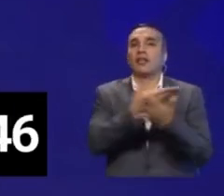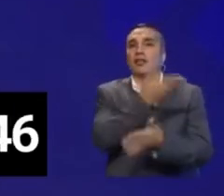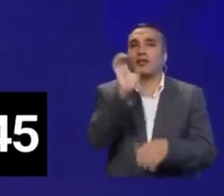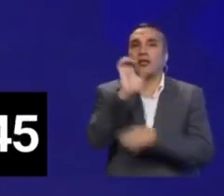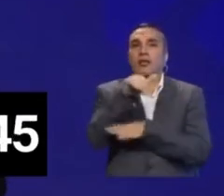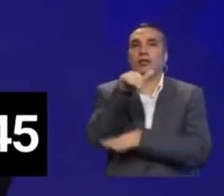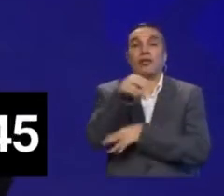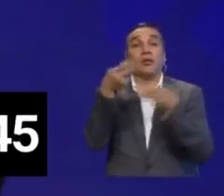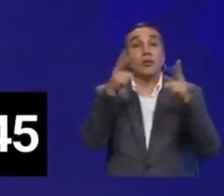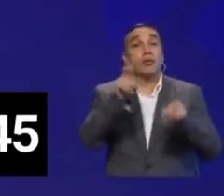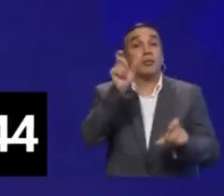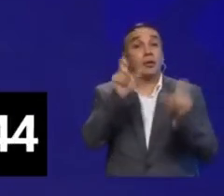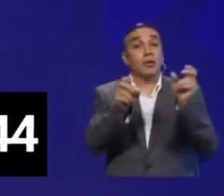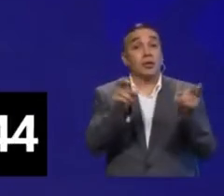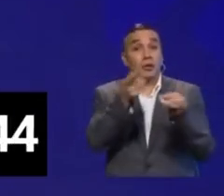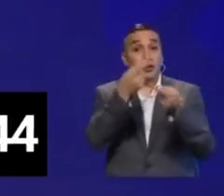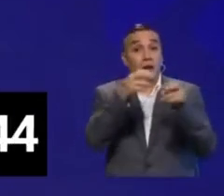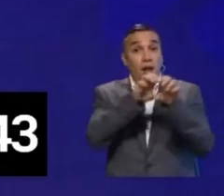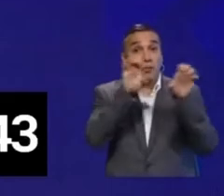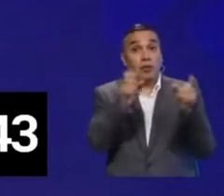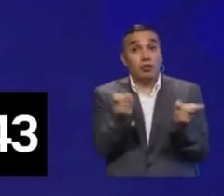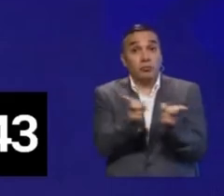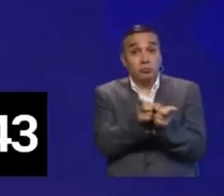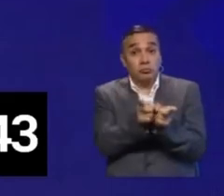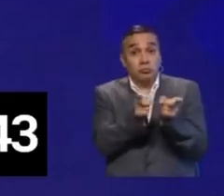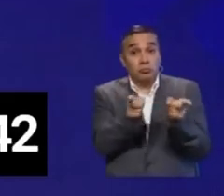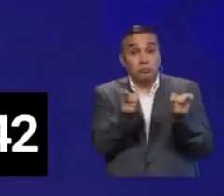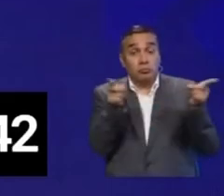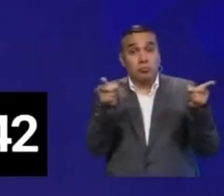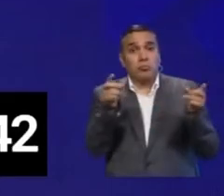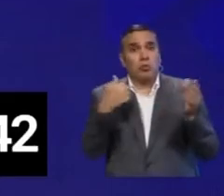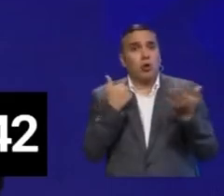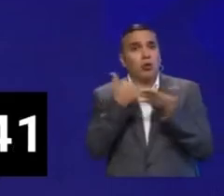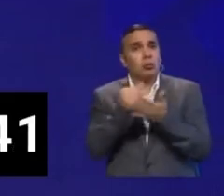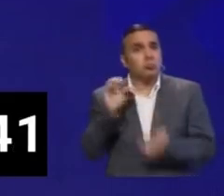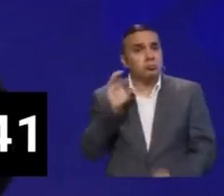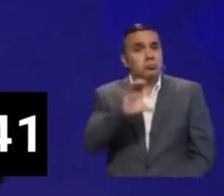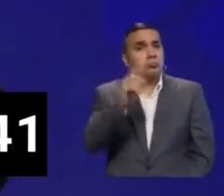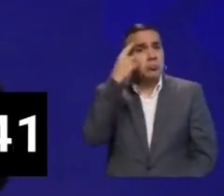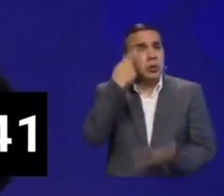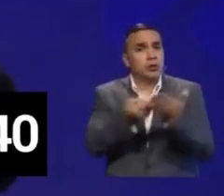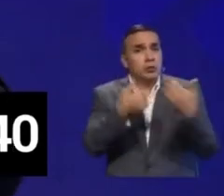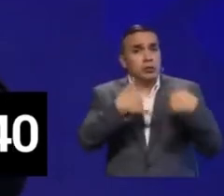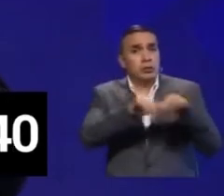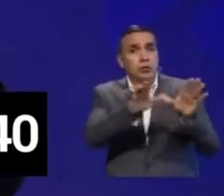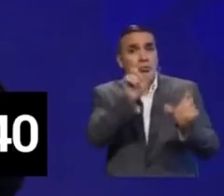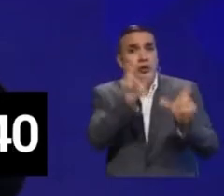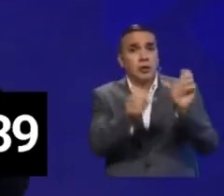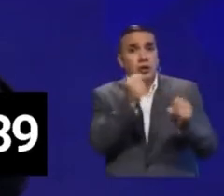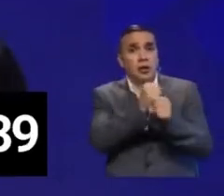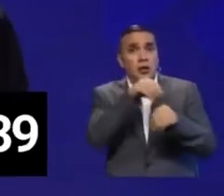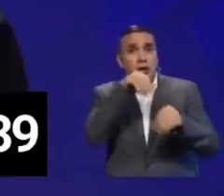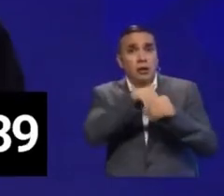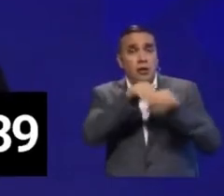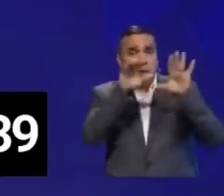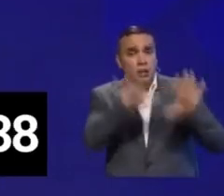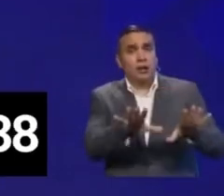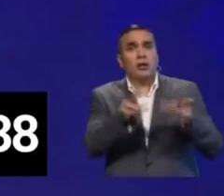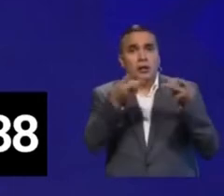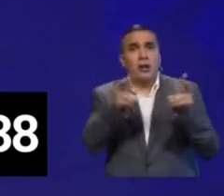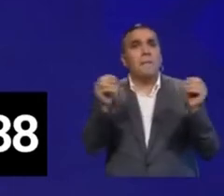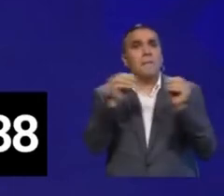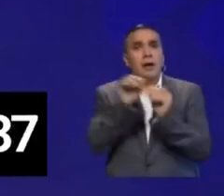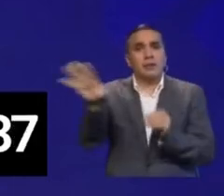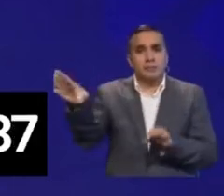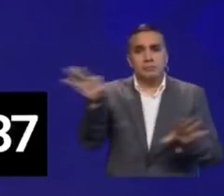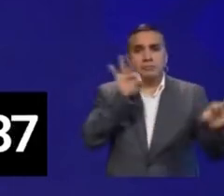para ustedes, las micro, medianas y pequeñas empresas, vamos a apoyar con capital de operación para que mantengan a sus colaboradores e inclusive aumenten el